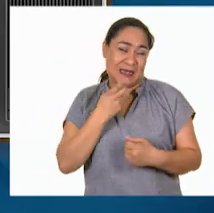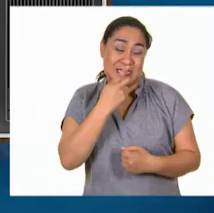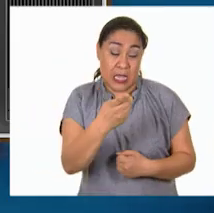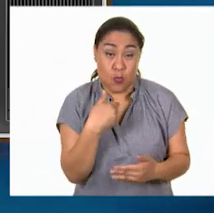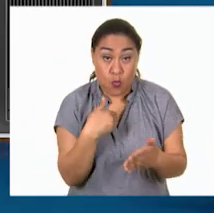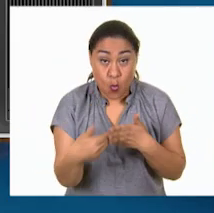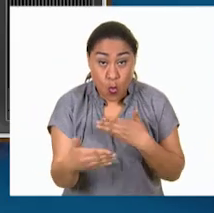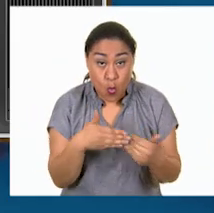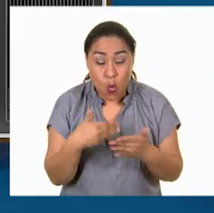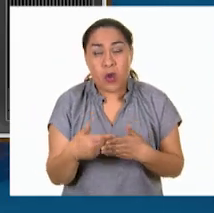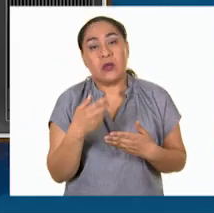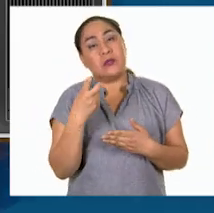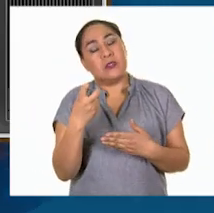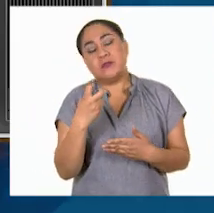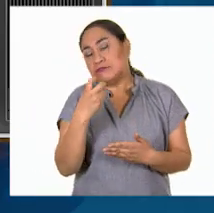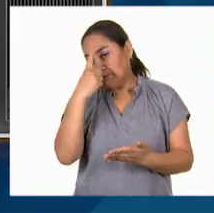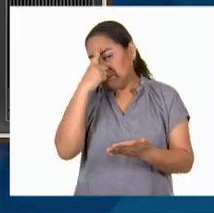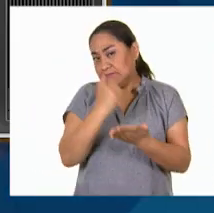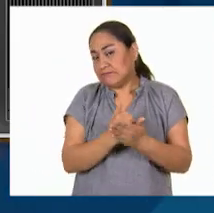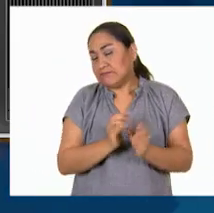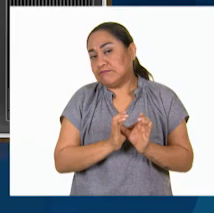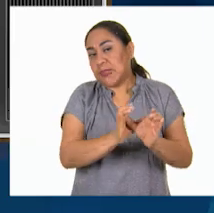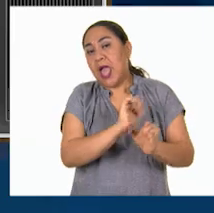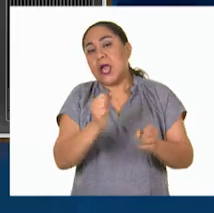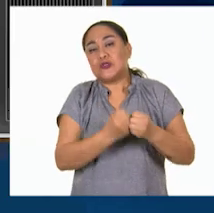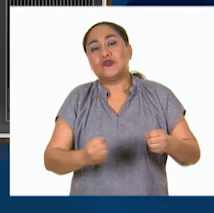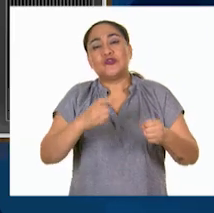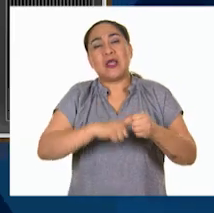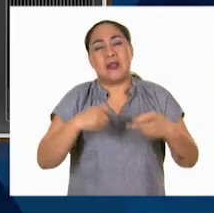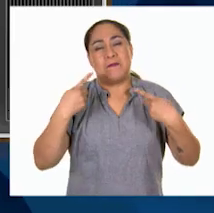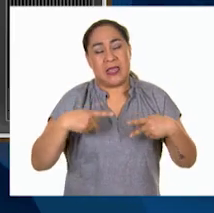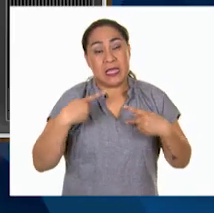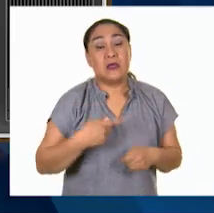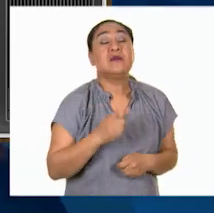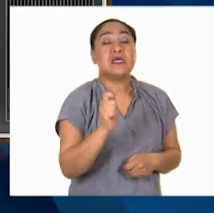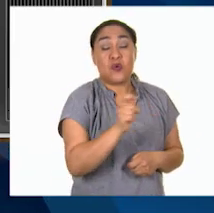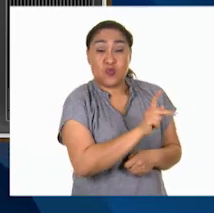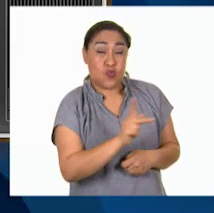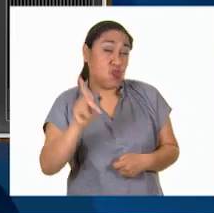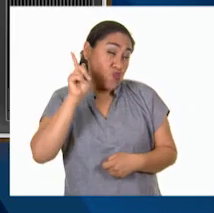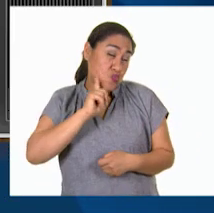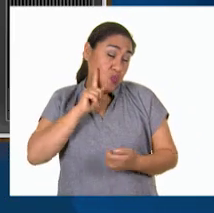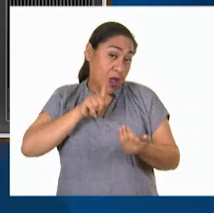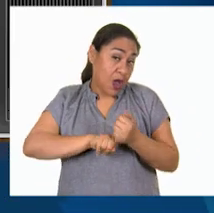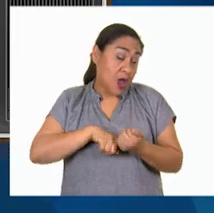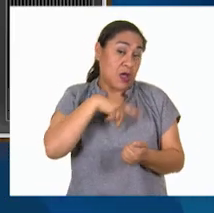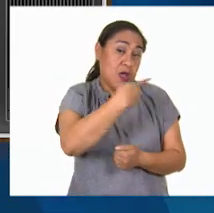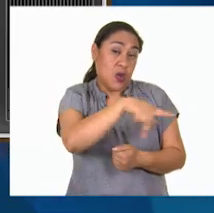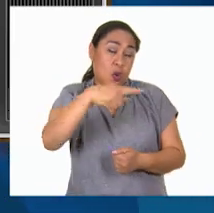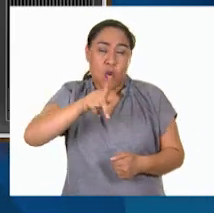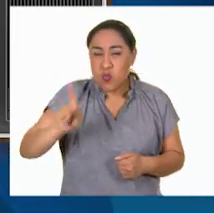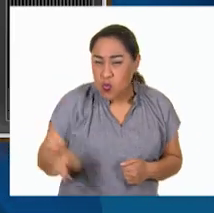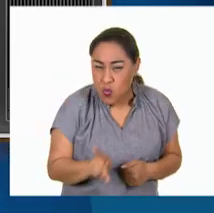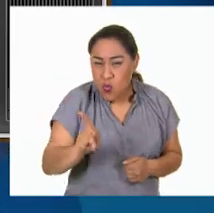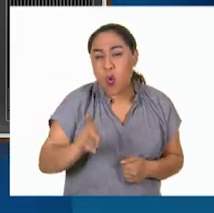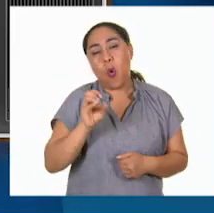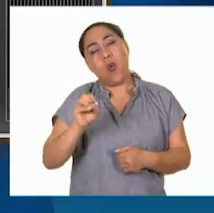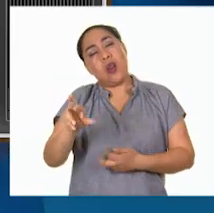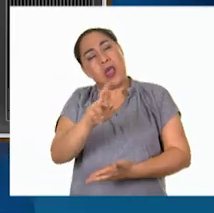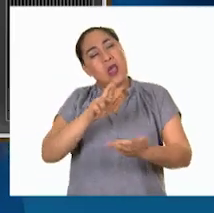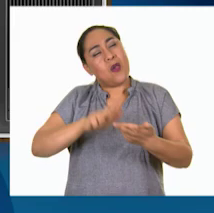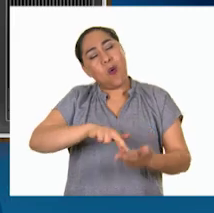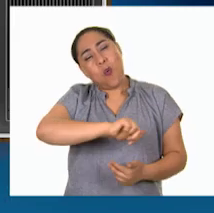moda era un distintivo social, pues la mayoría de las mujeres de los pueblos y otras regiones del